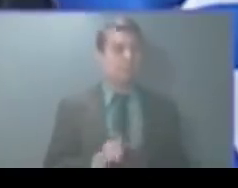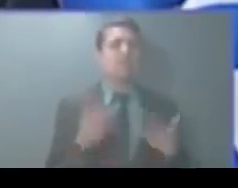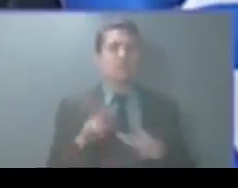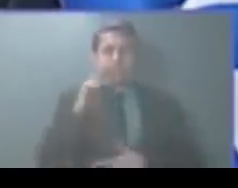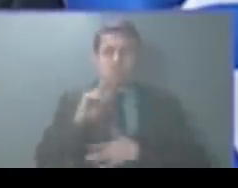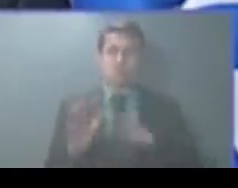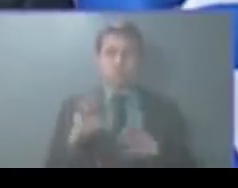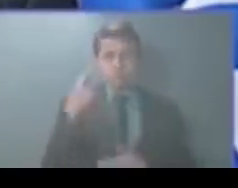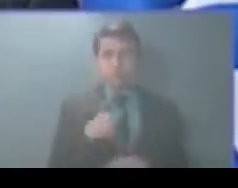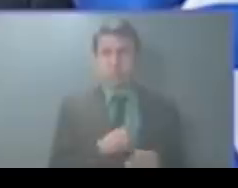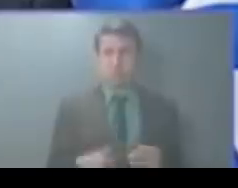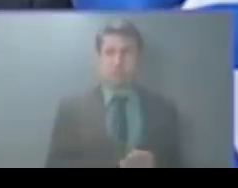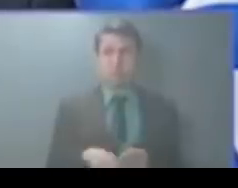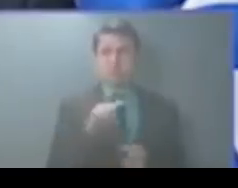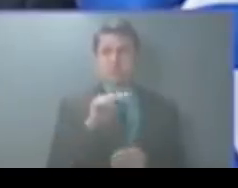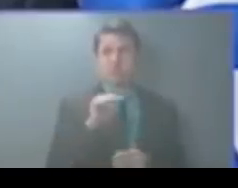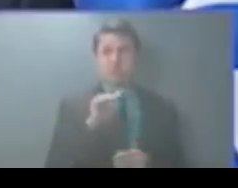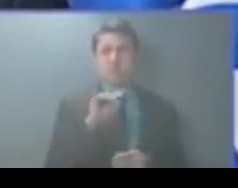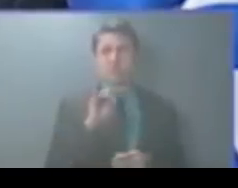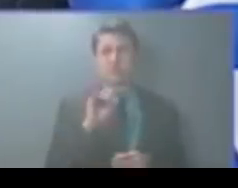el presidente de la República, Nayib Bukele,